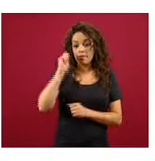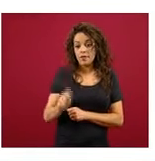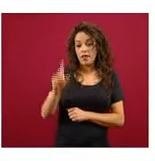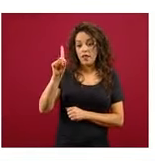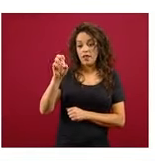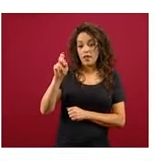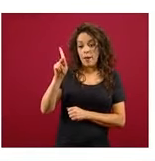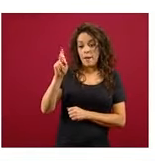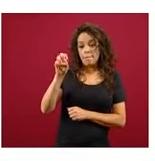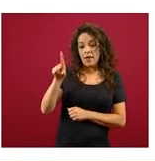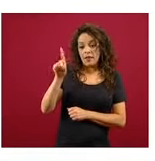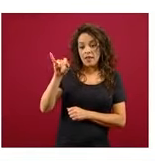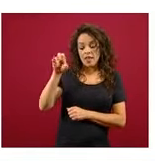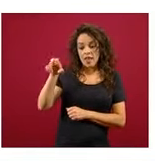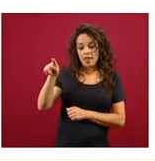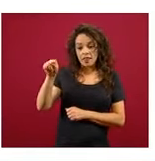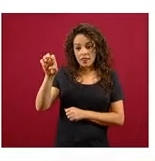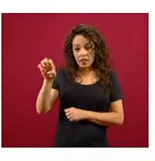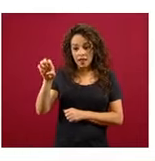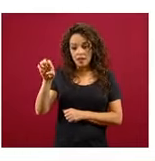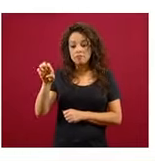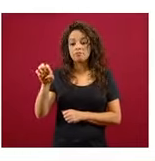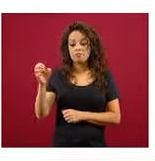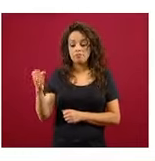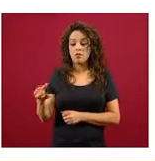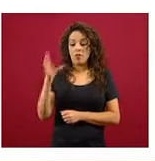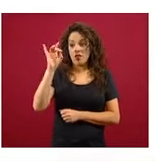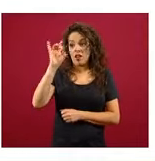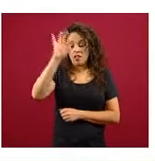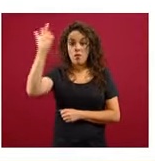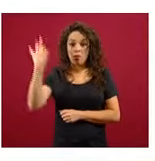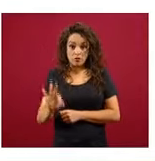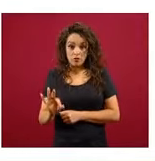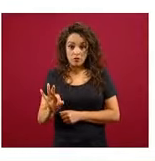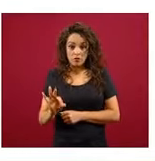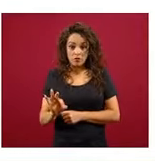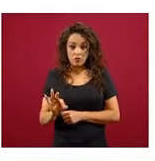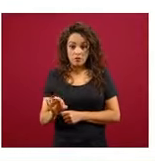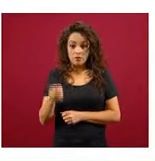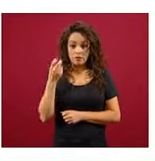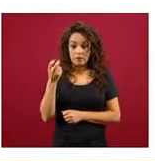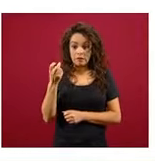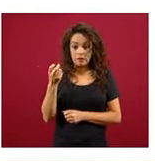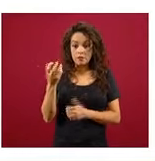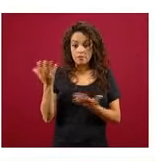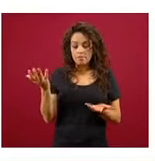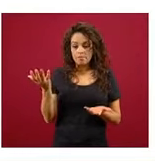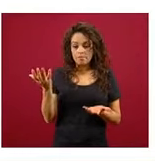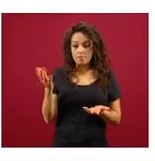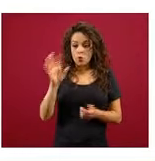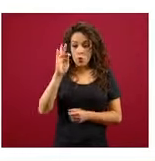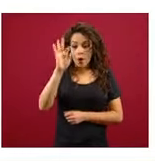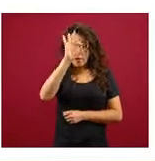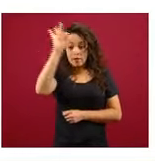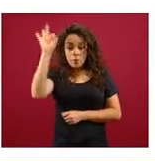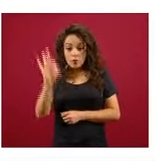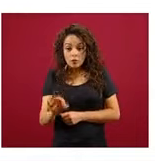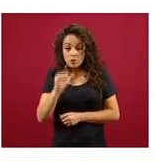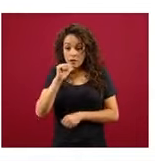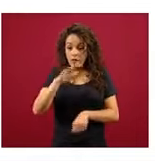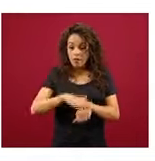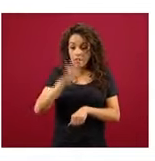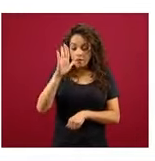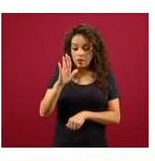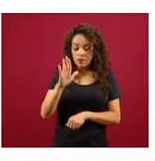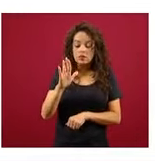más serio, lo más grave, es que de las personas mayores dependientes, solamente 40% reportan